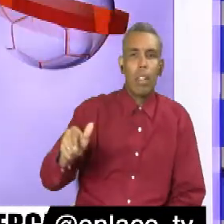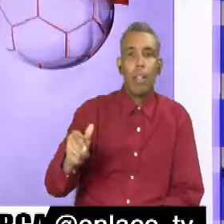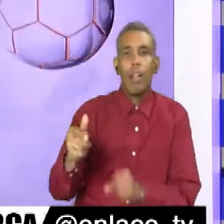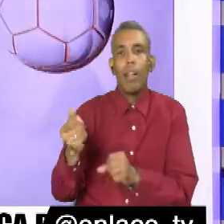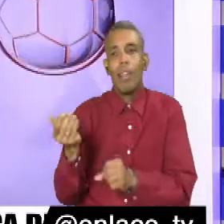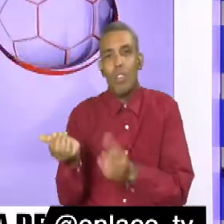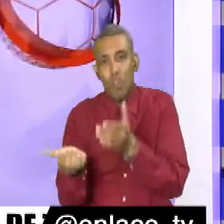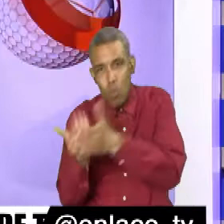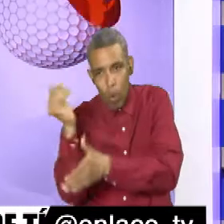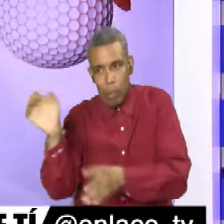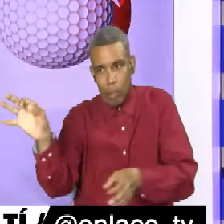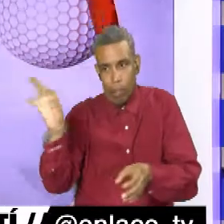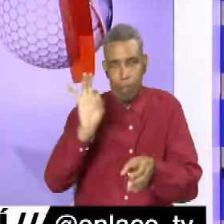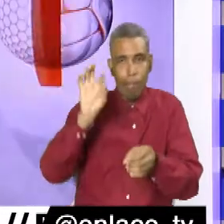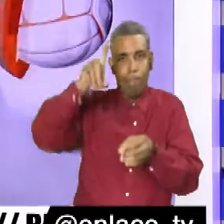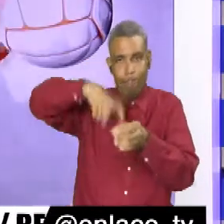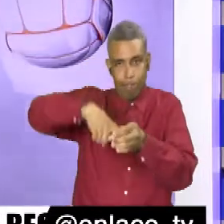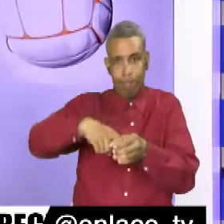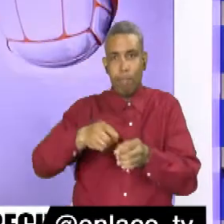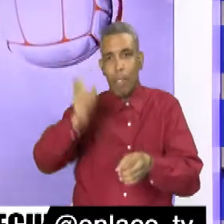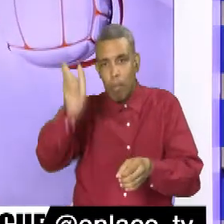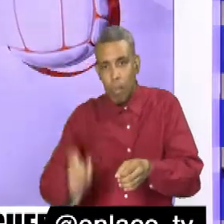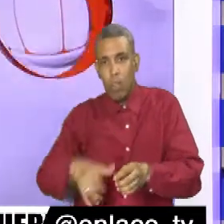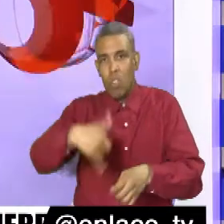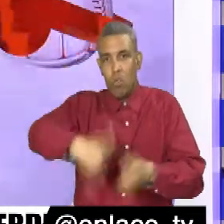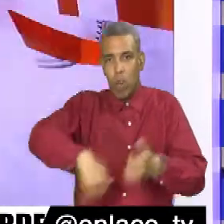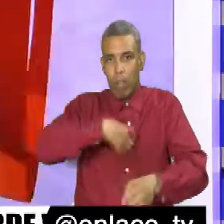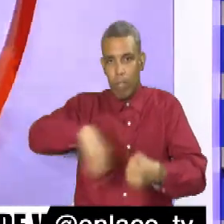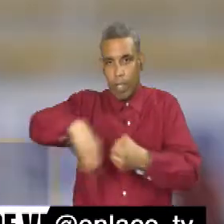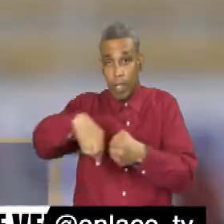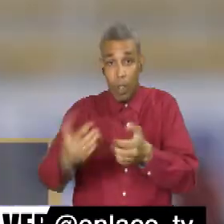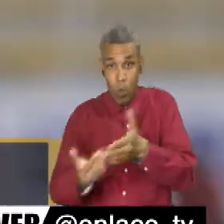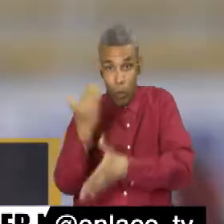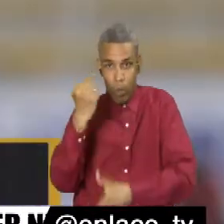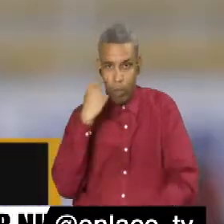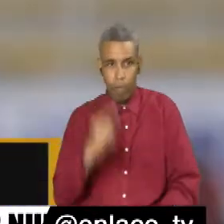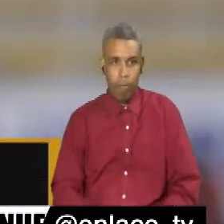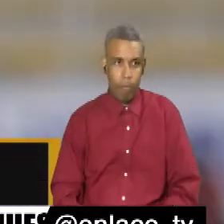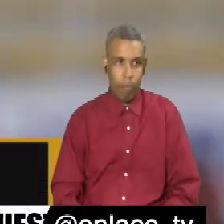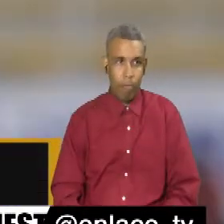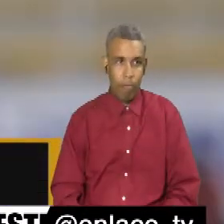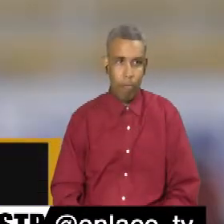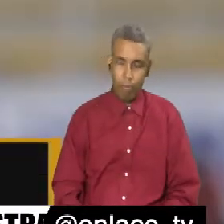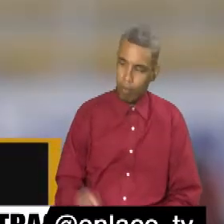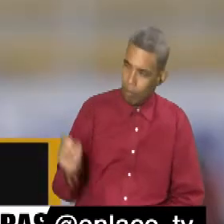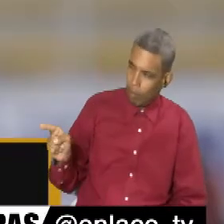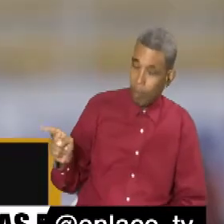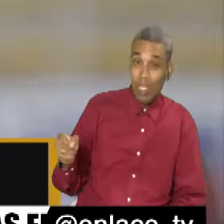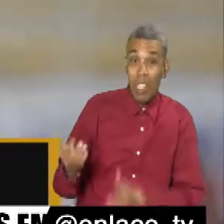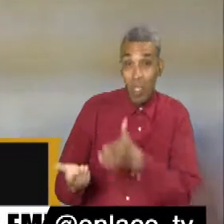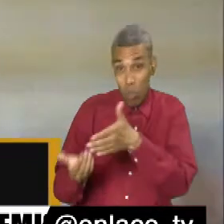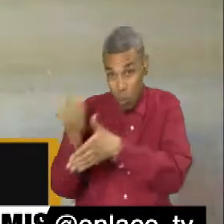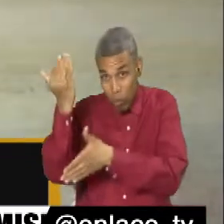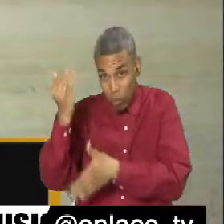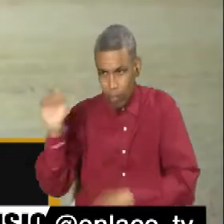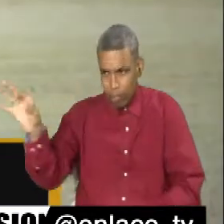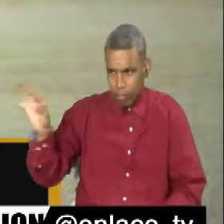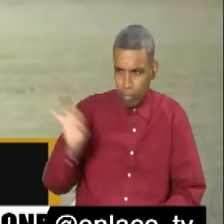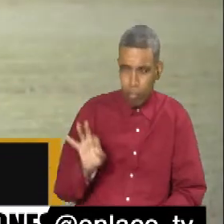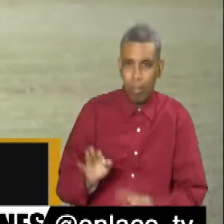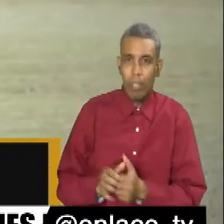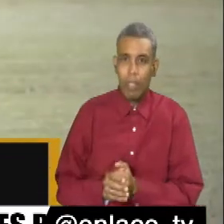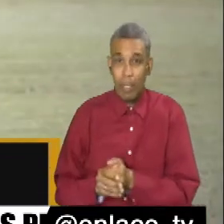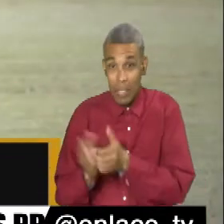primera fecha del club aurinegro en el rentado colombiano. Yorley Mena es nuevo jugador de la Alianza Petrolera. Yorley jugó el